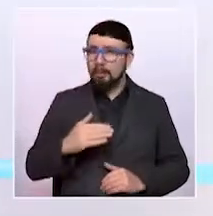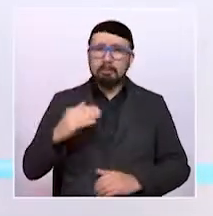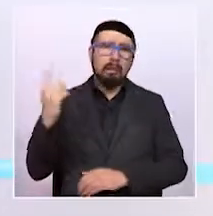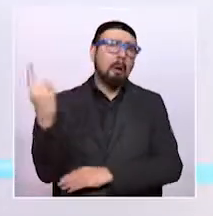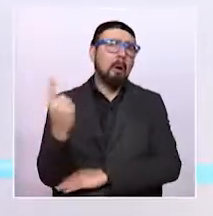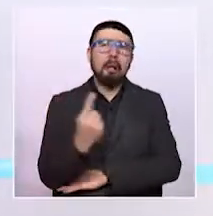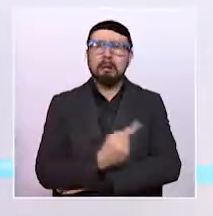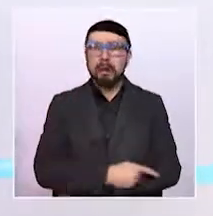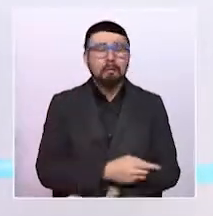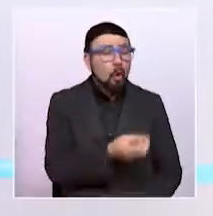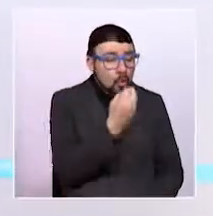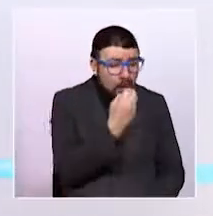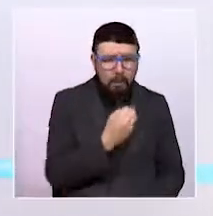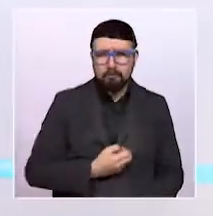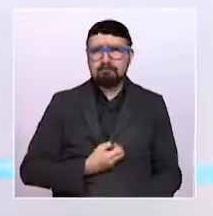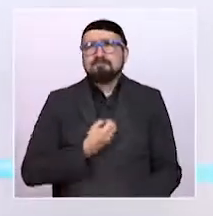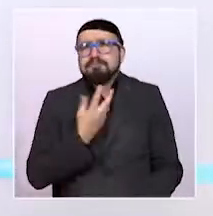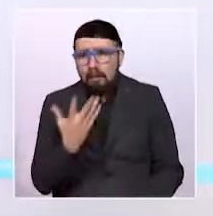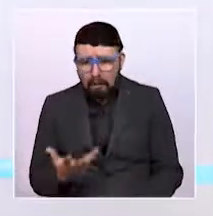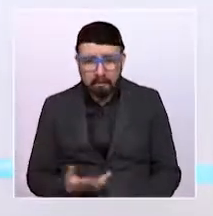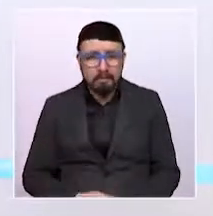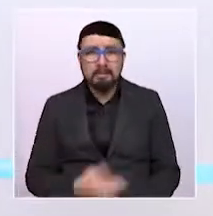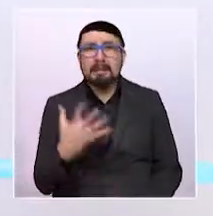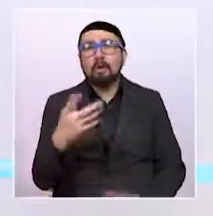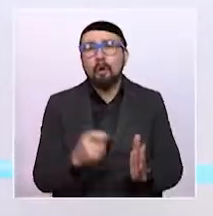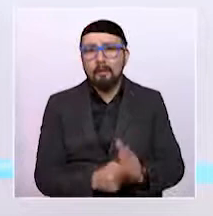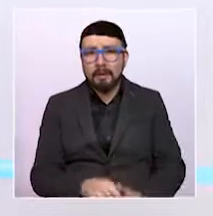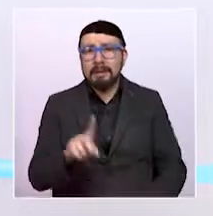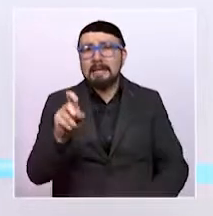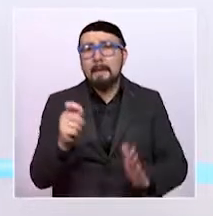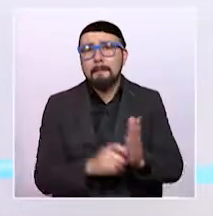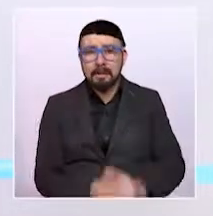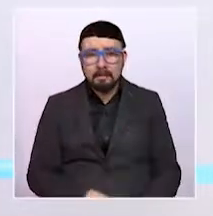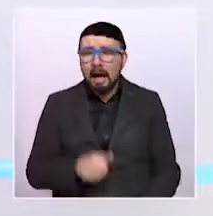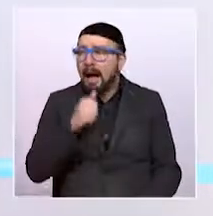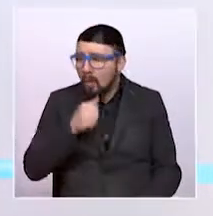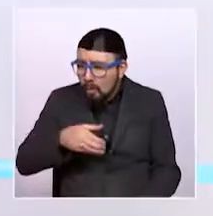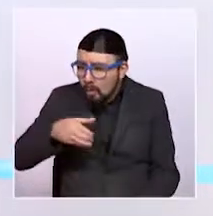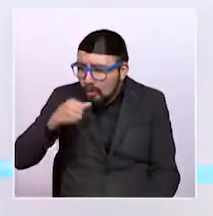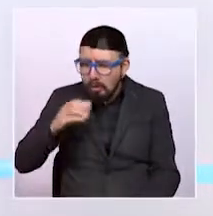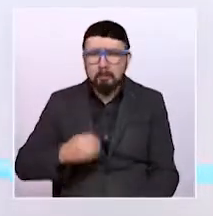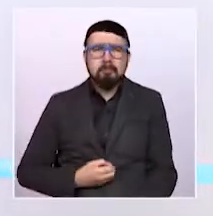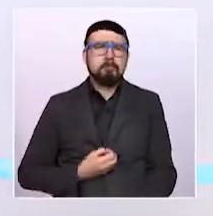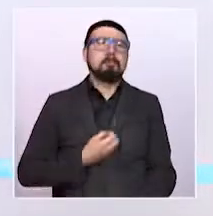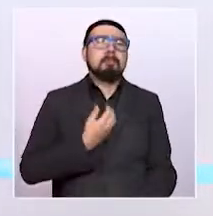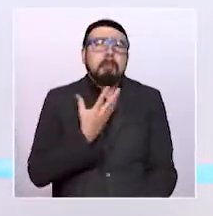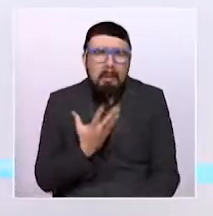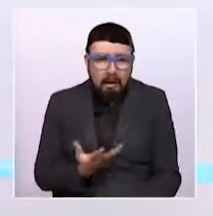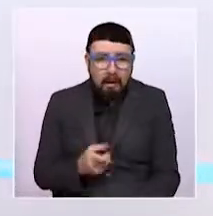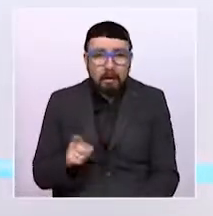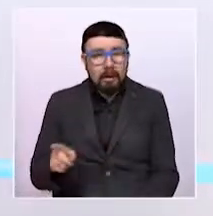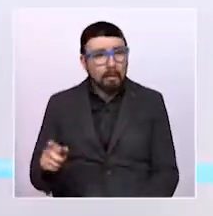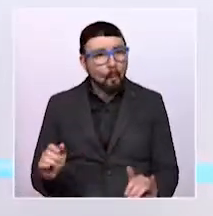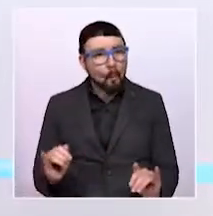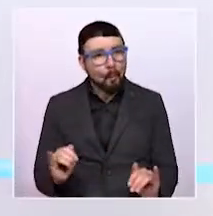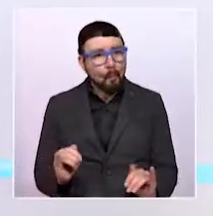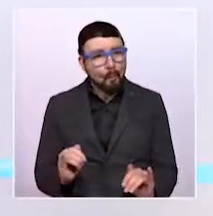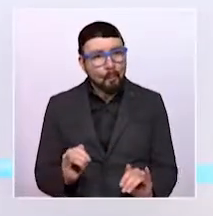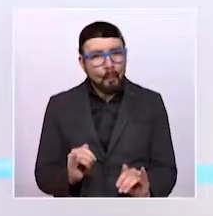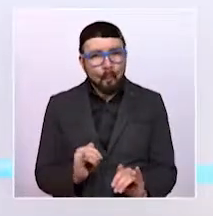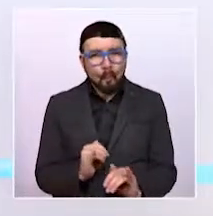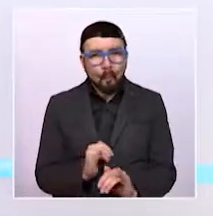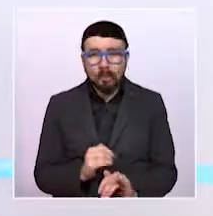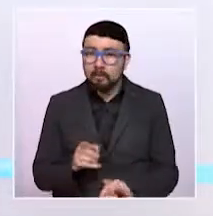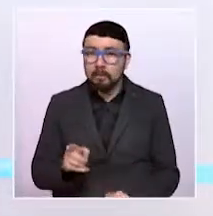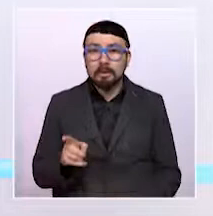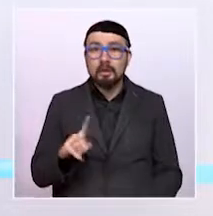todo lo que come lo vomitan cuatro o cinco o seis veces hasta el agua la vomitan empiezan a perder peso el sodio y el